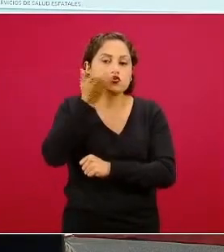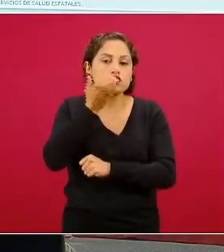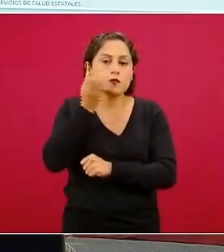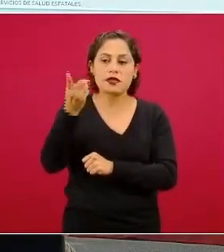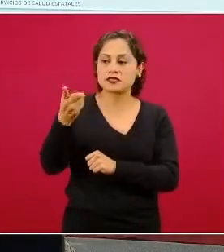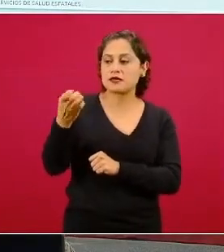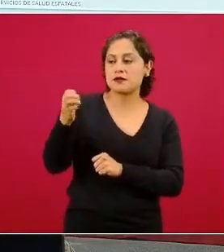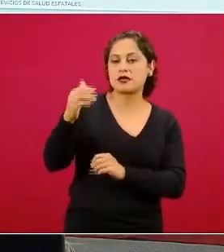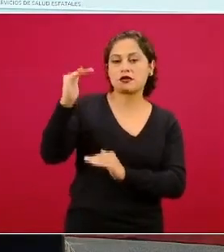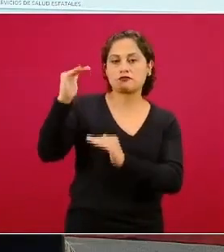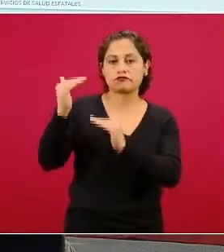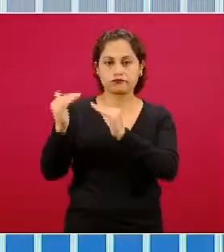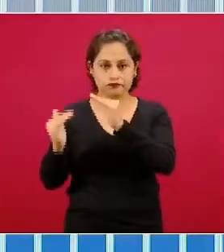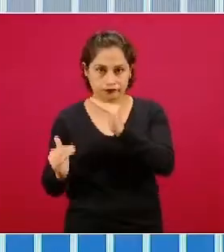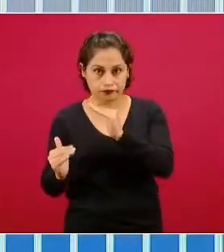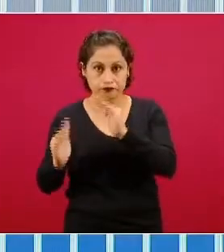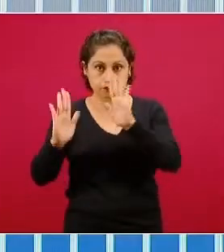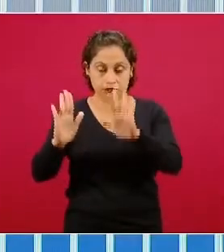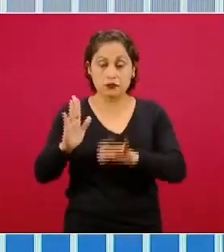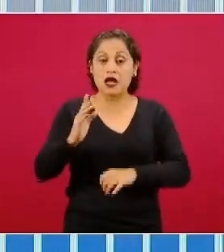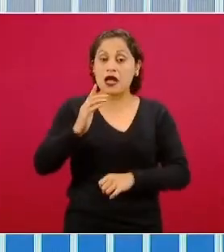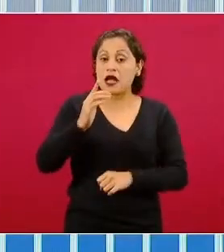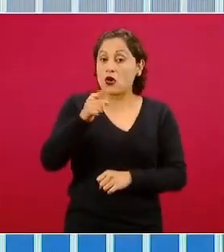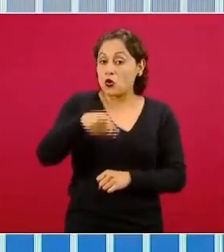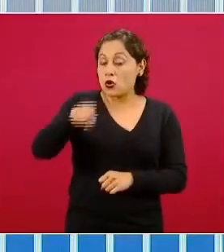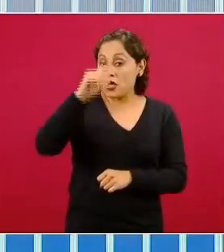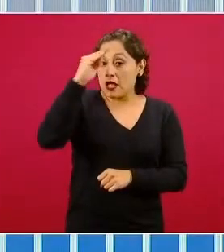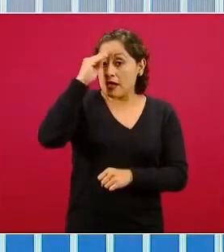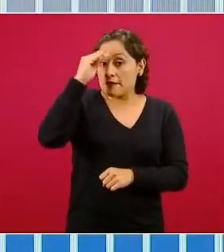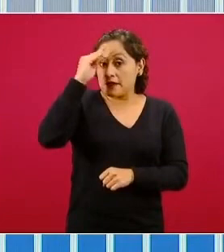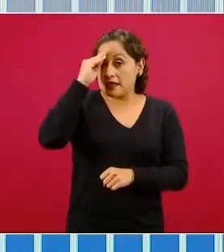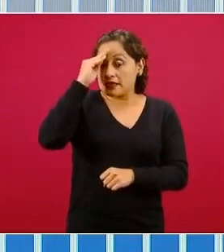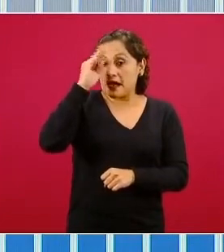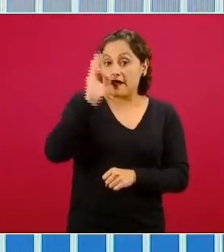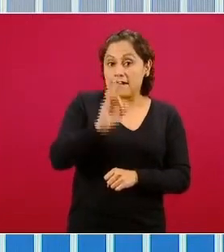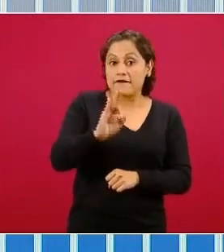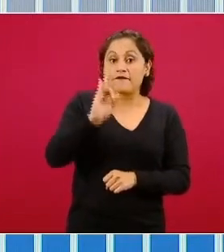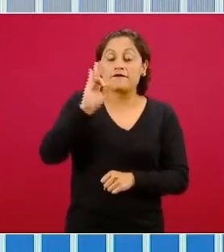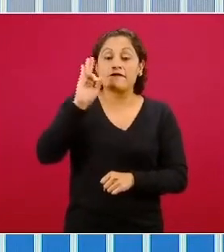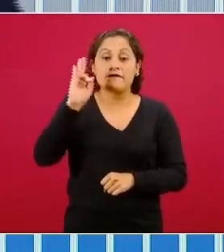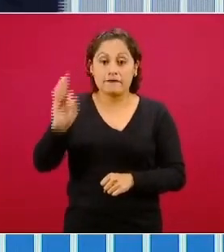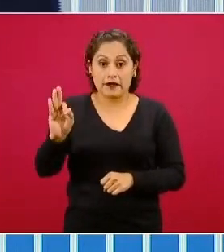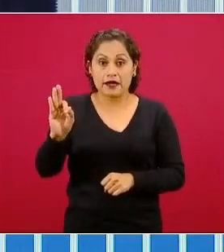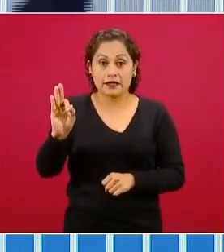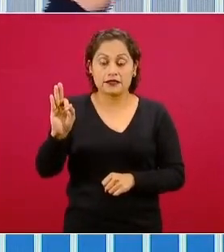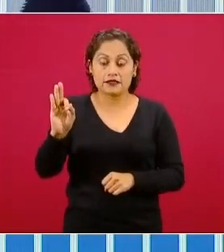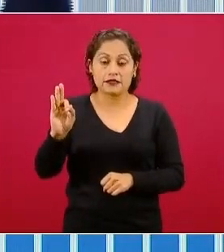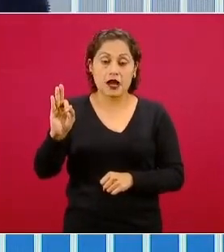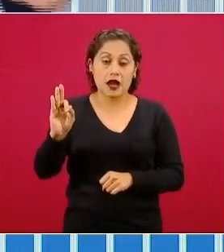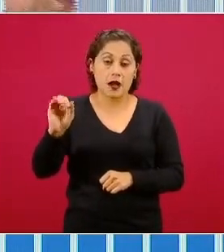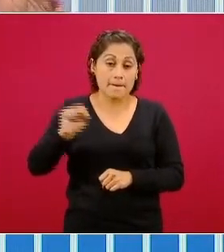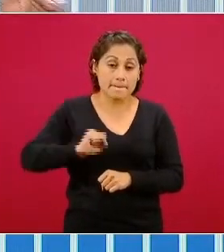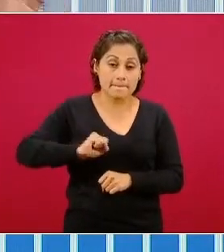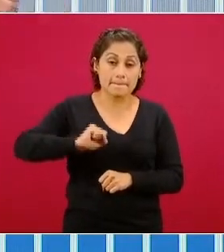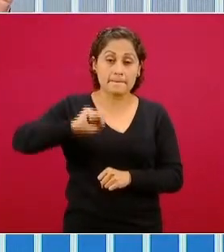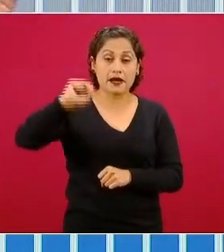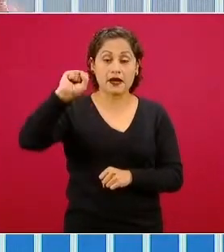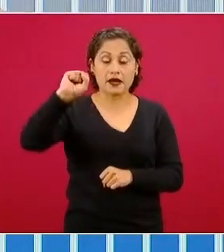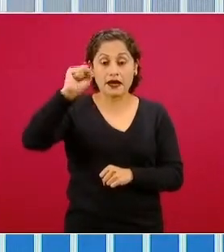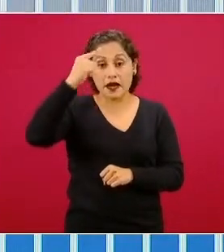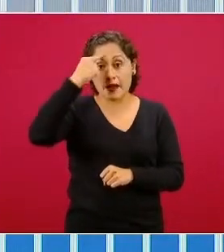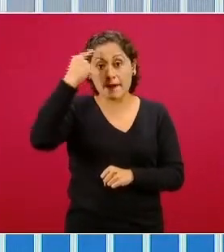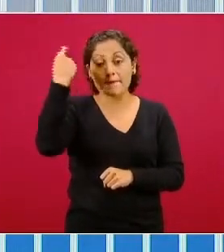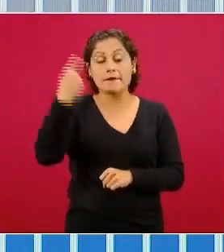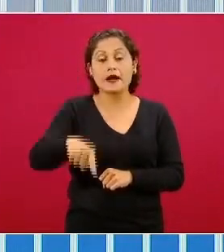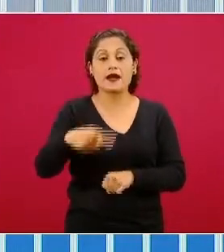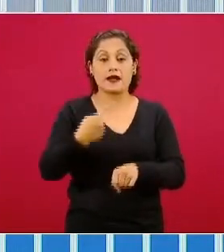es una indicación específica sobre la fecha de ocurrencia del punto máximo de la ocurrencia de